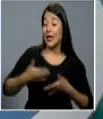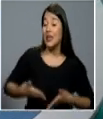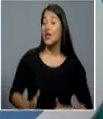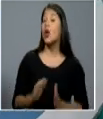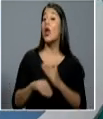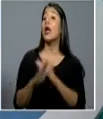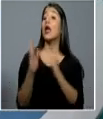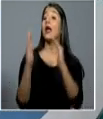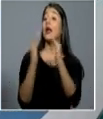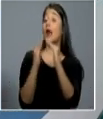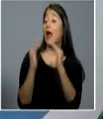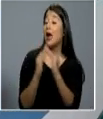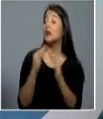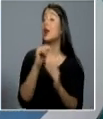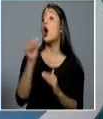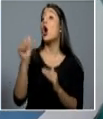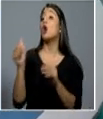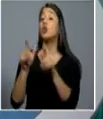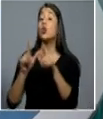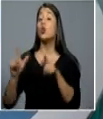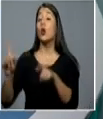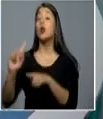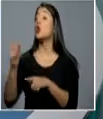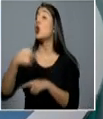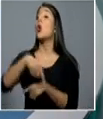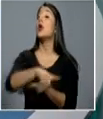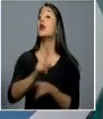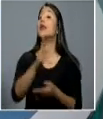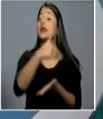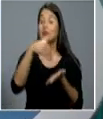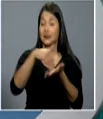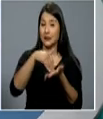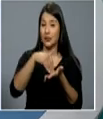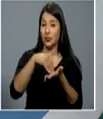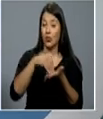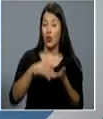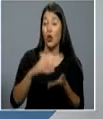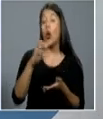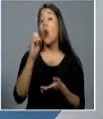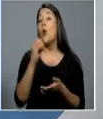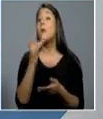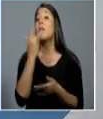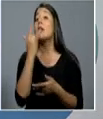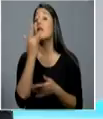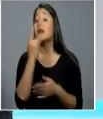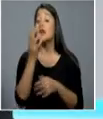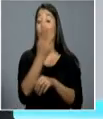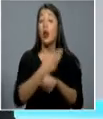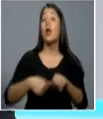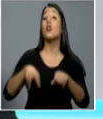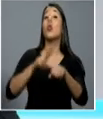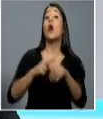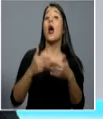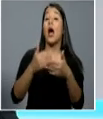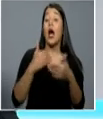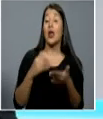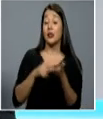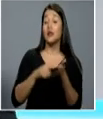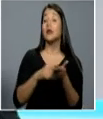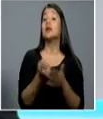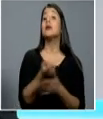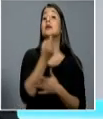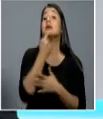casas, en otros lugares y no acercarse a centros médicos o incluso abocarse a lo natural antes de tomar las vitaminas propias